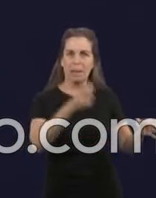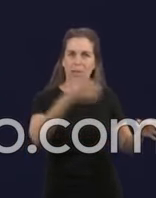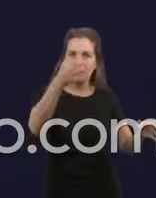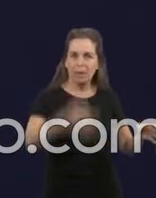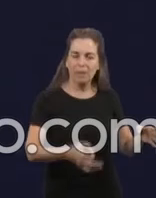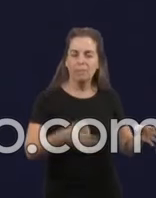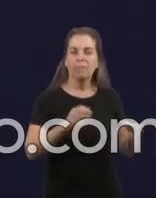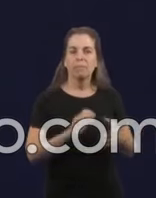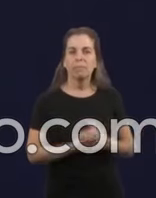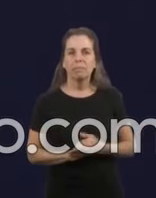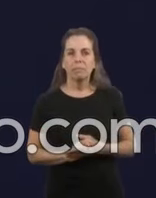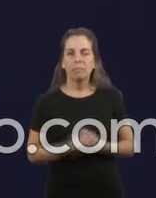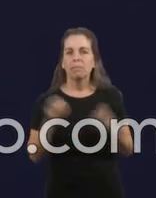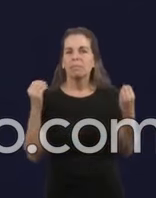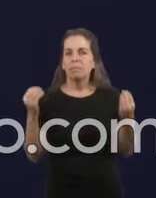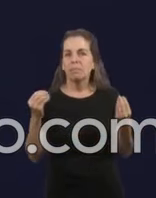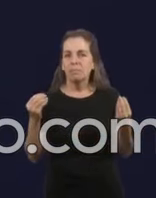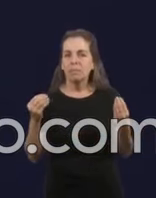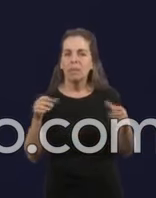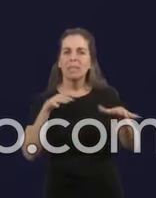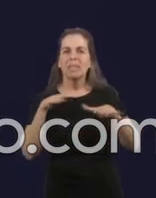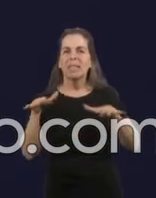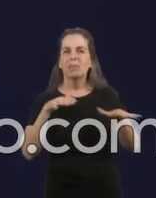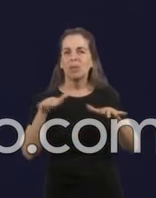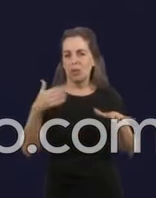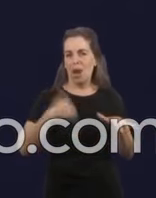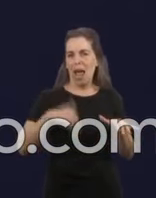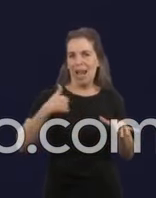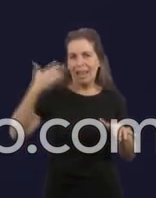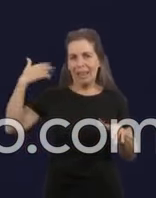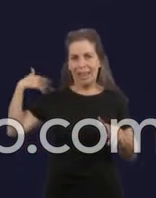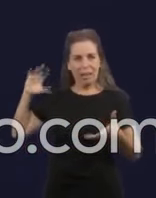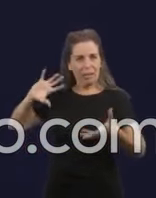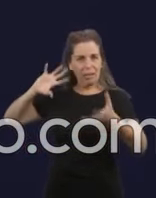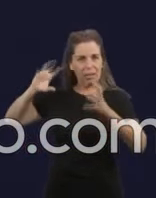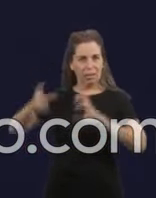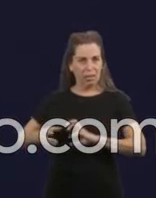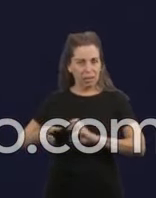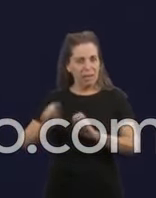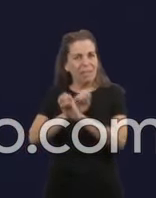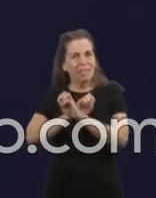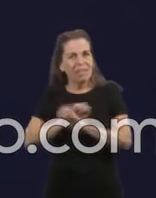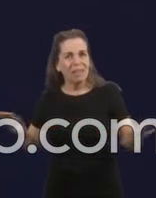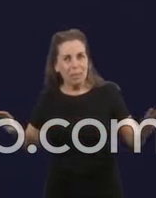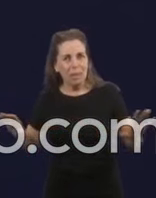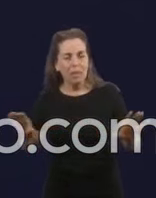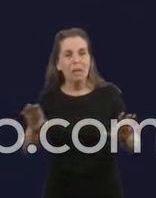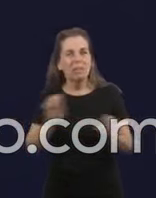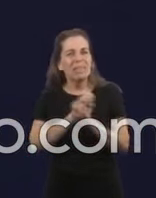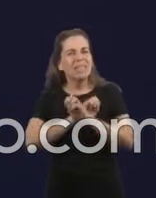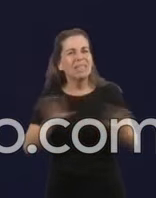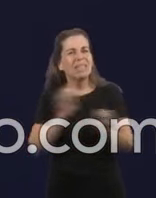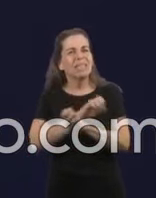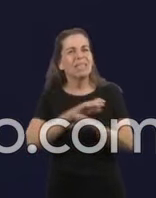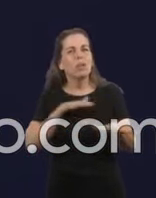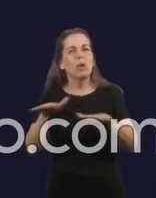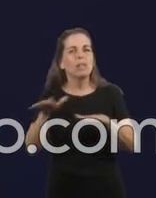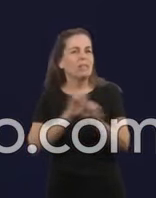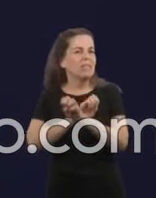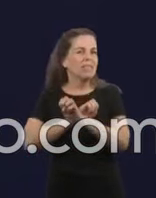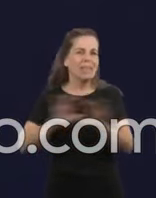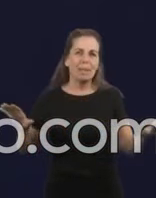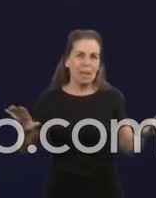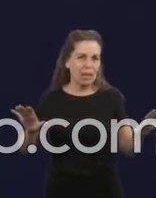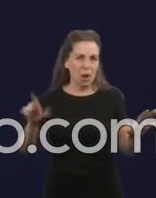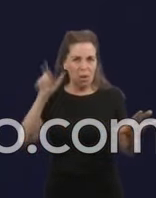eh el Argentina estaba absolutamente destruida Y eso hay que entenderlo porque y hay